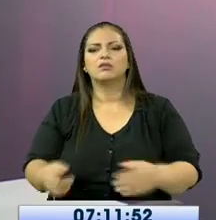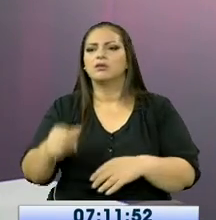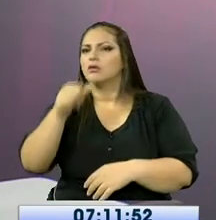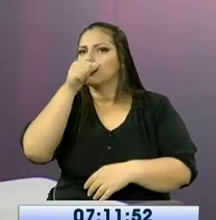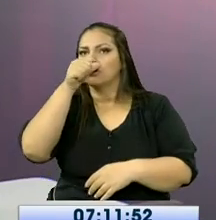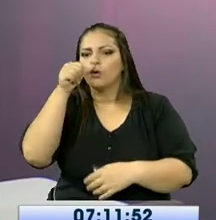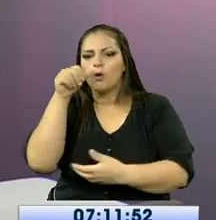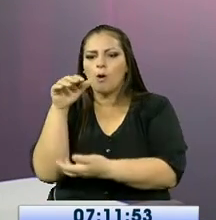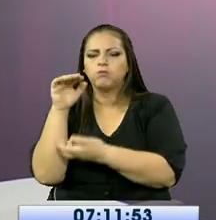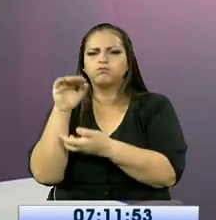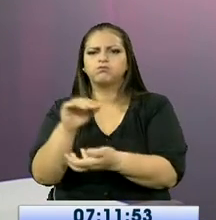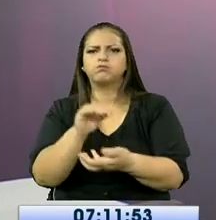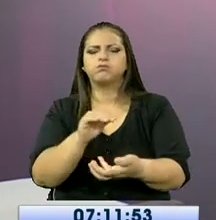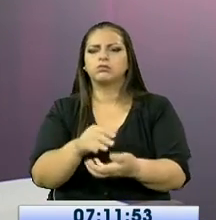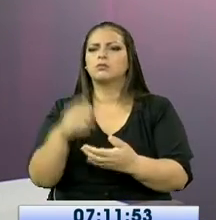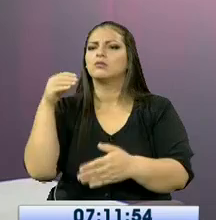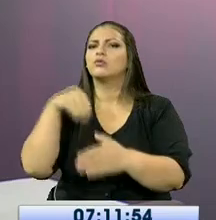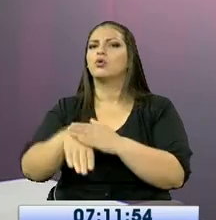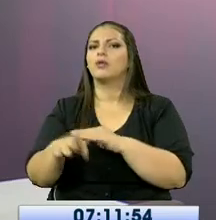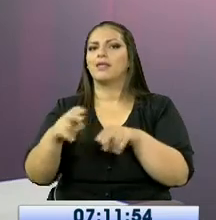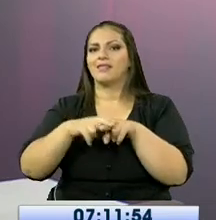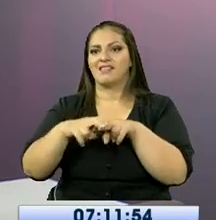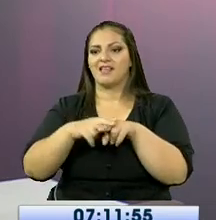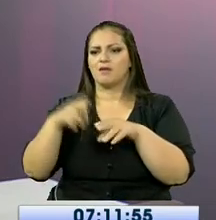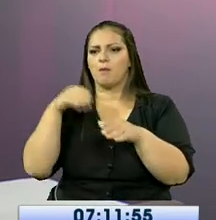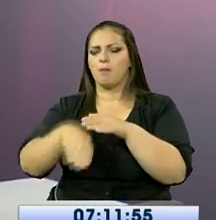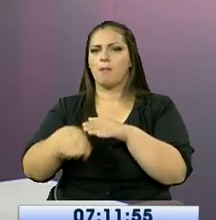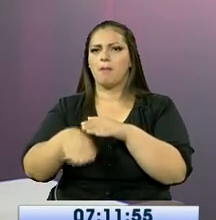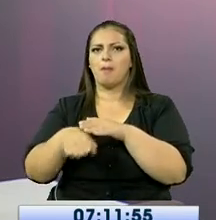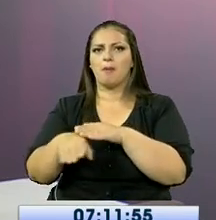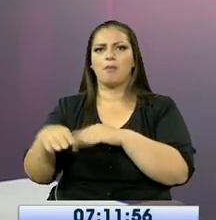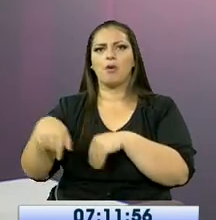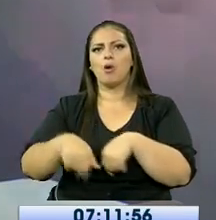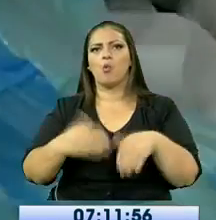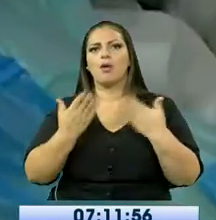siendo transportado en un taxi amarillo.